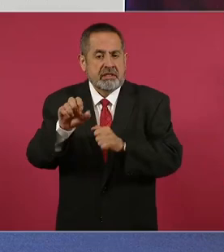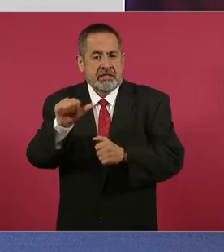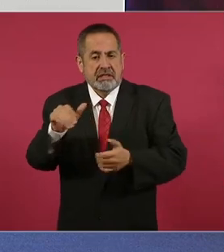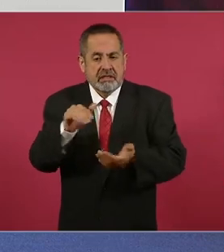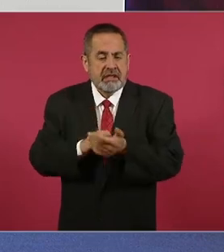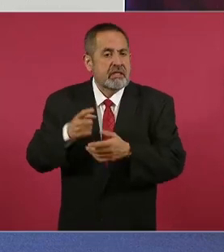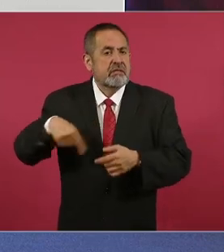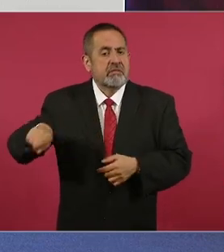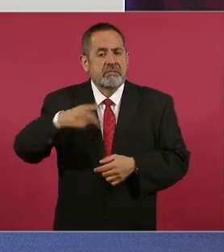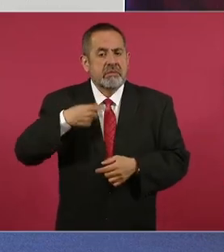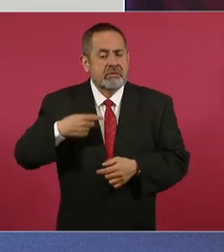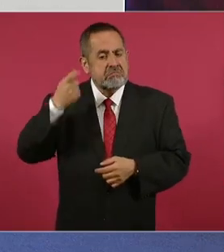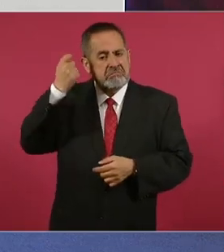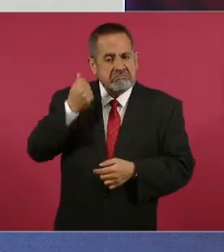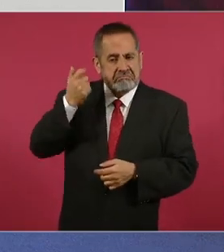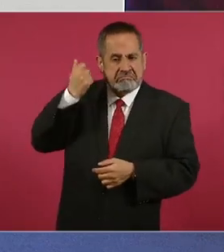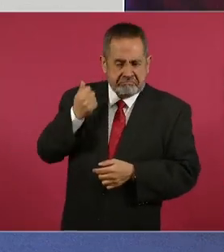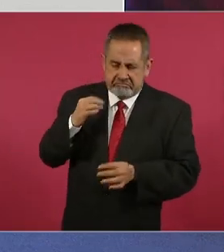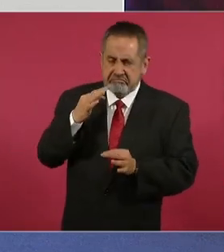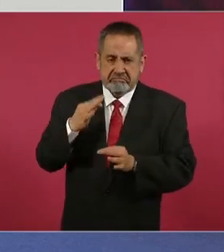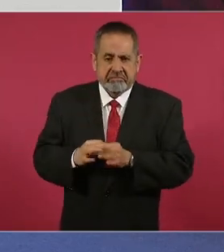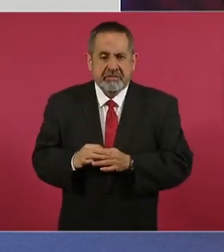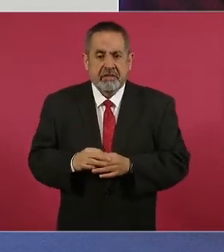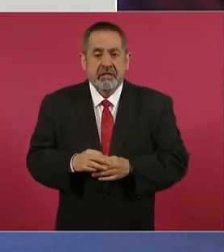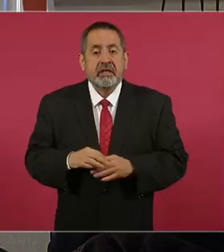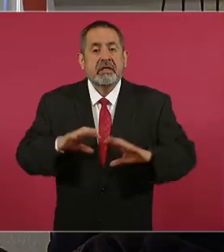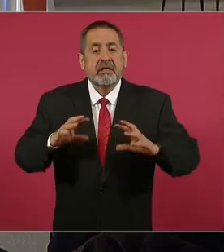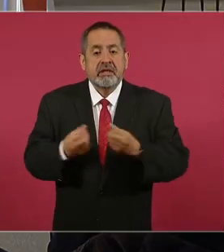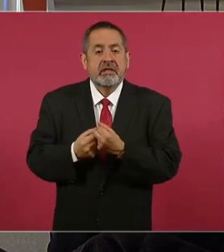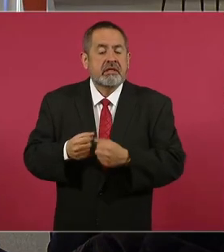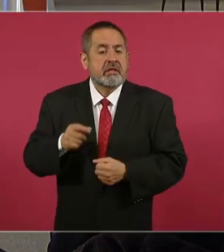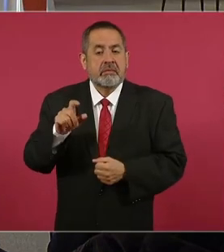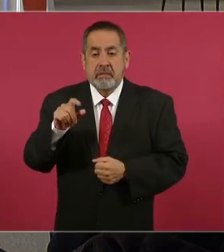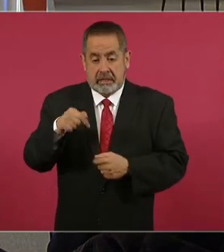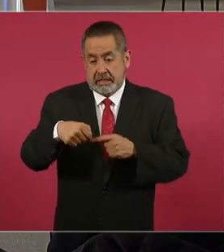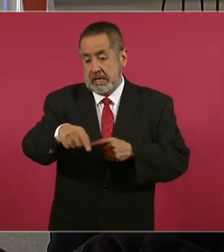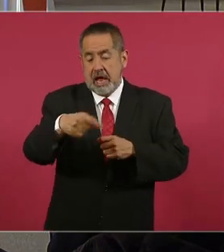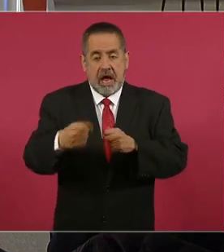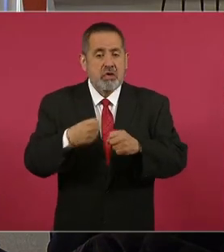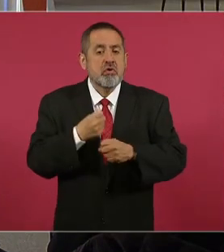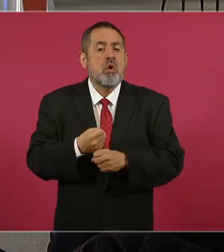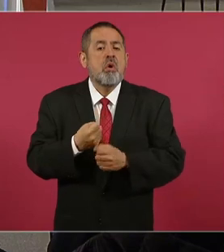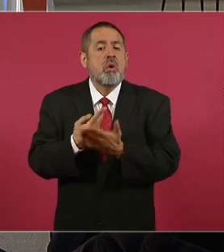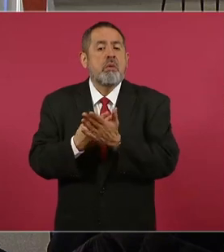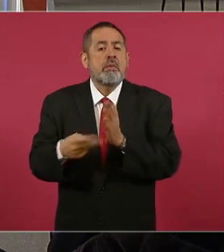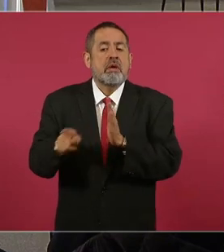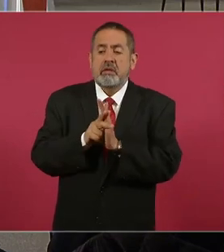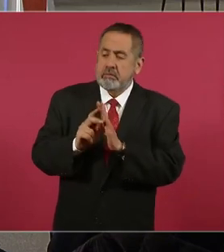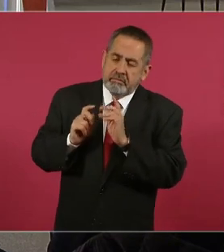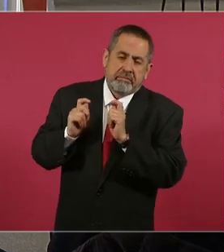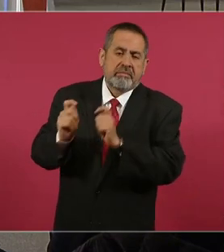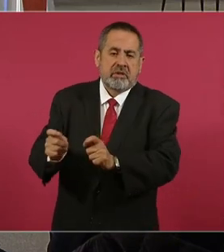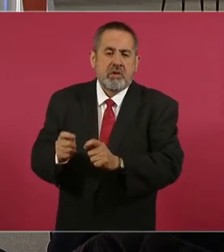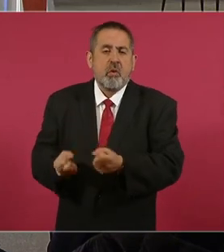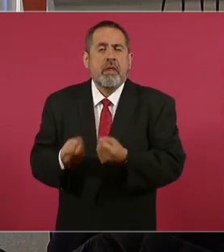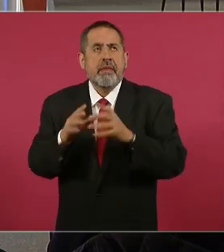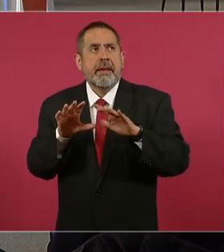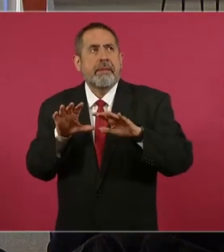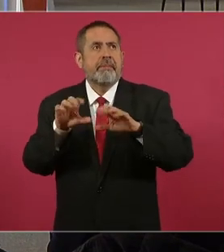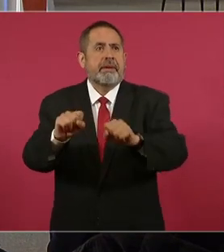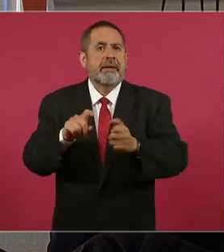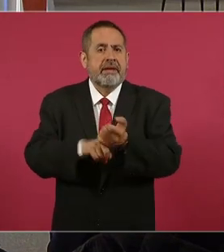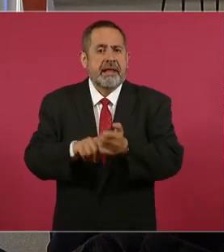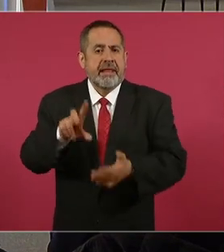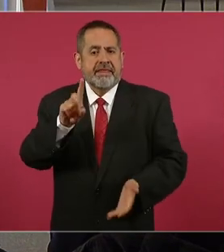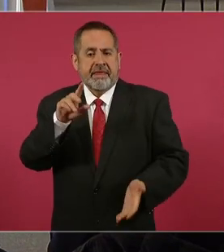18.616 jubilaciones y el 24 esperamos basificar la diferencia para llegar a